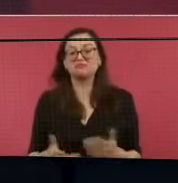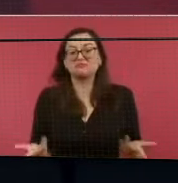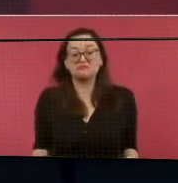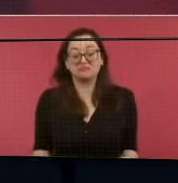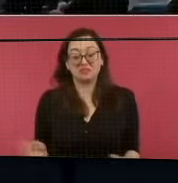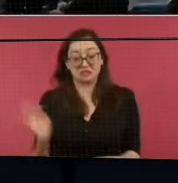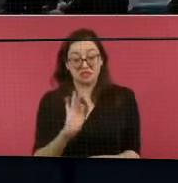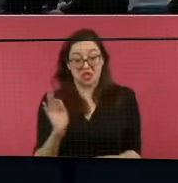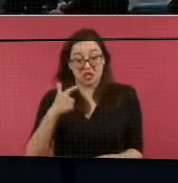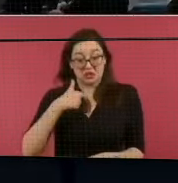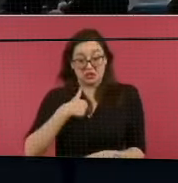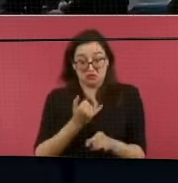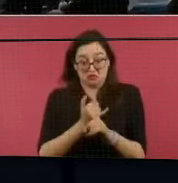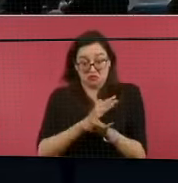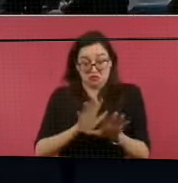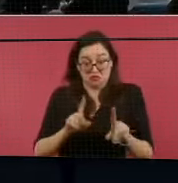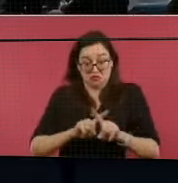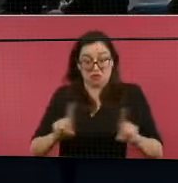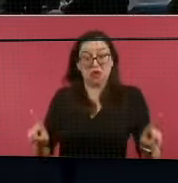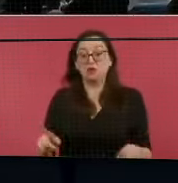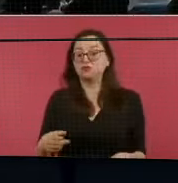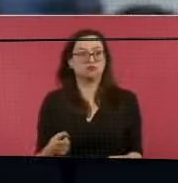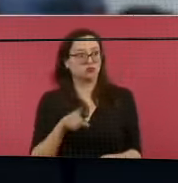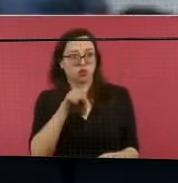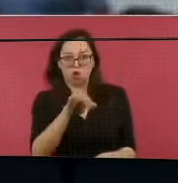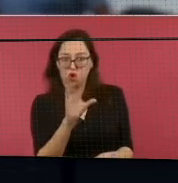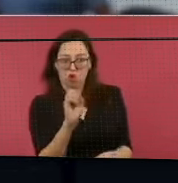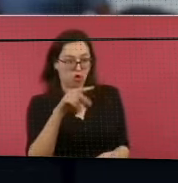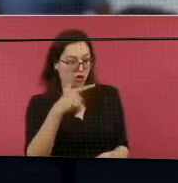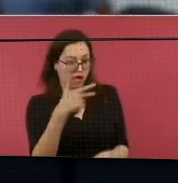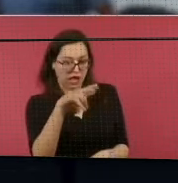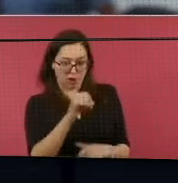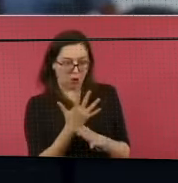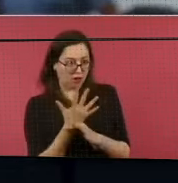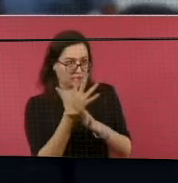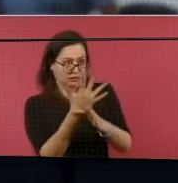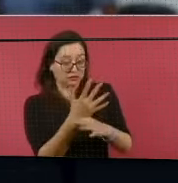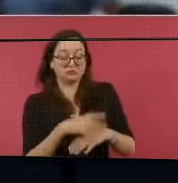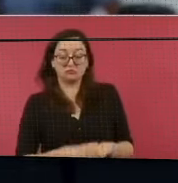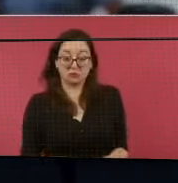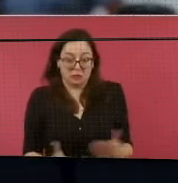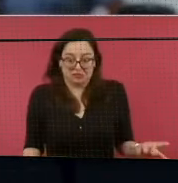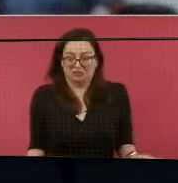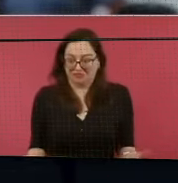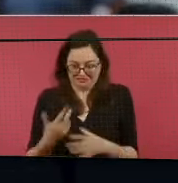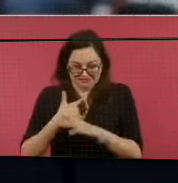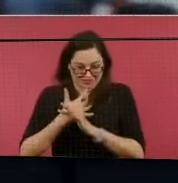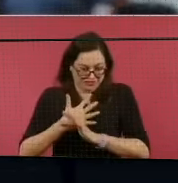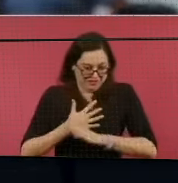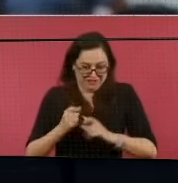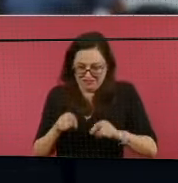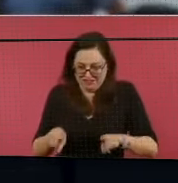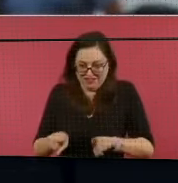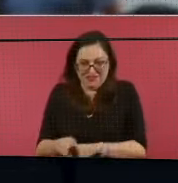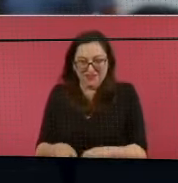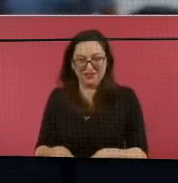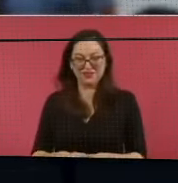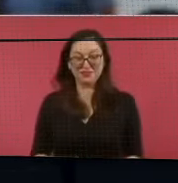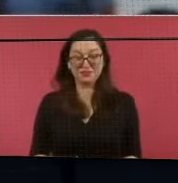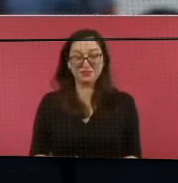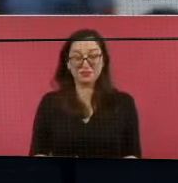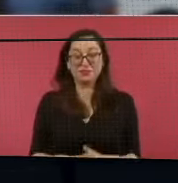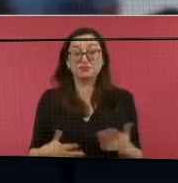cuestiona principalmente sobre el tema de el agua en México y el presidente se